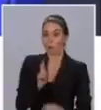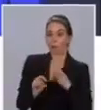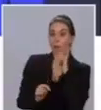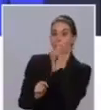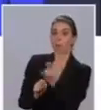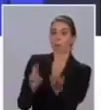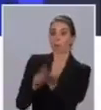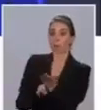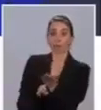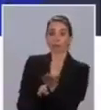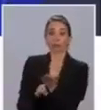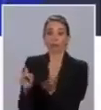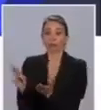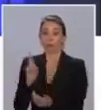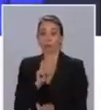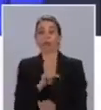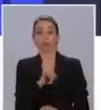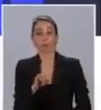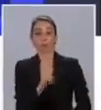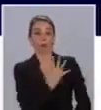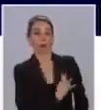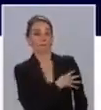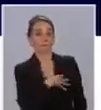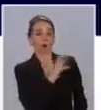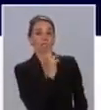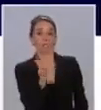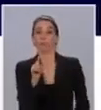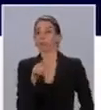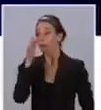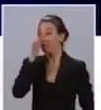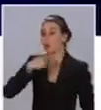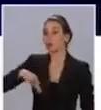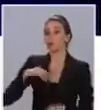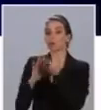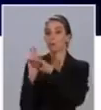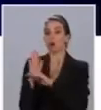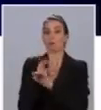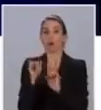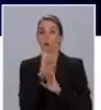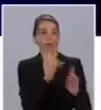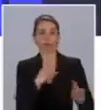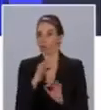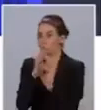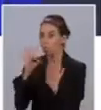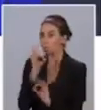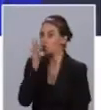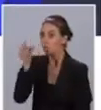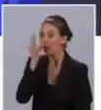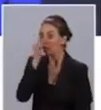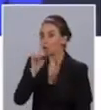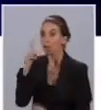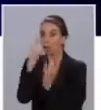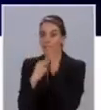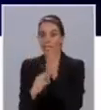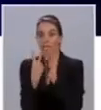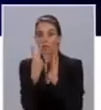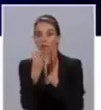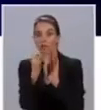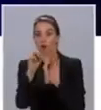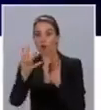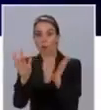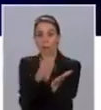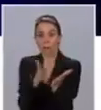la pregunta tributaria. Ya vamos a tener posibilidad de que Gabriel Boric conteste. Cuando usted hace caricaturas de nuestro programa, yo no le puedo contestar. No le he hecho ninguna caricatura. Me leí las 209